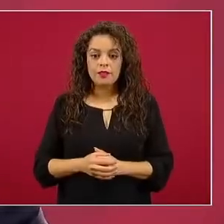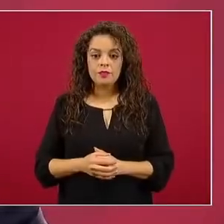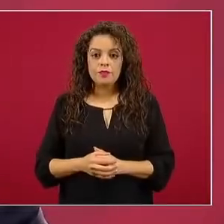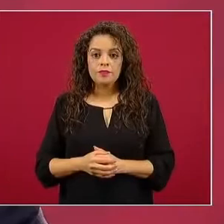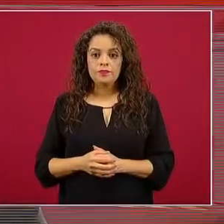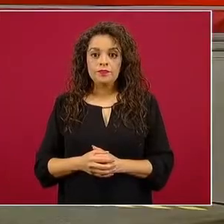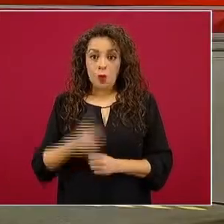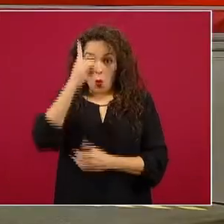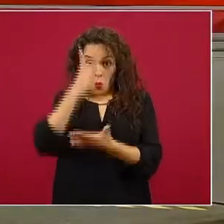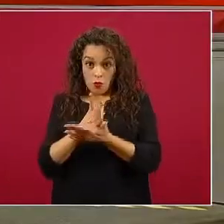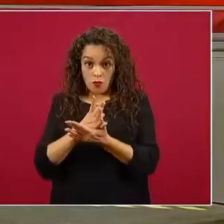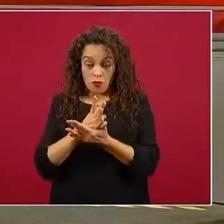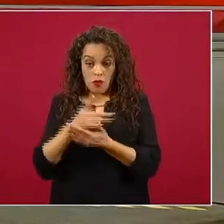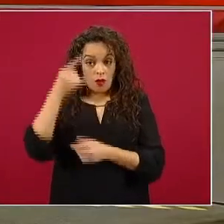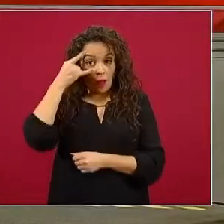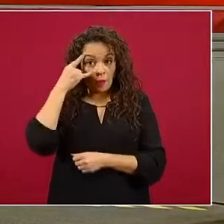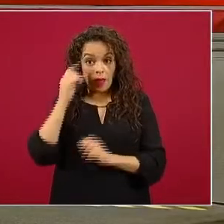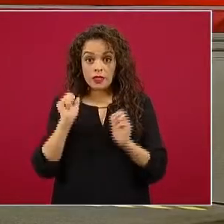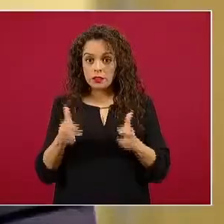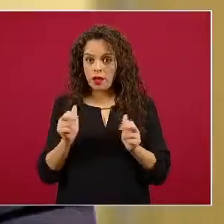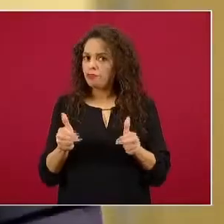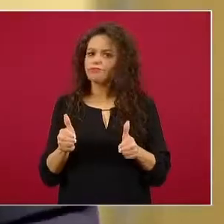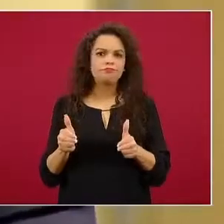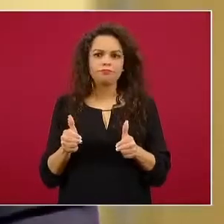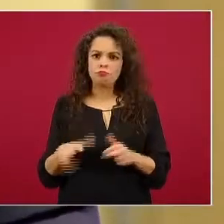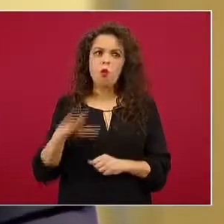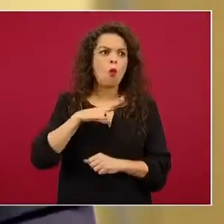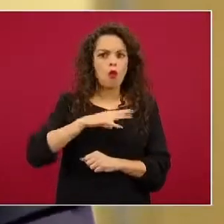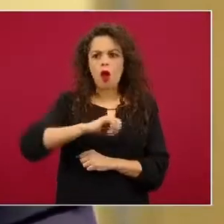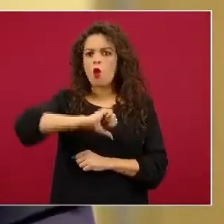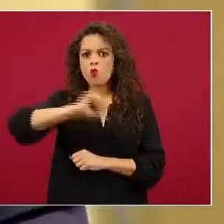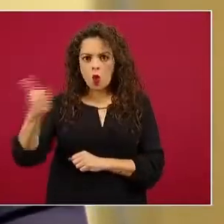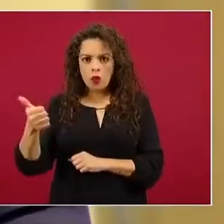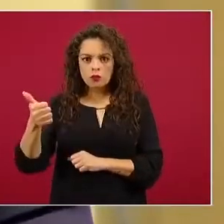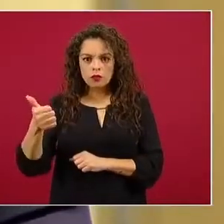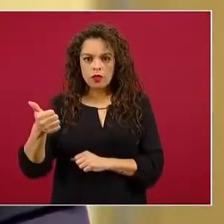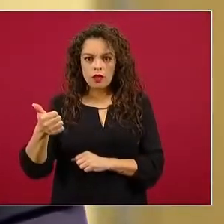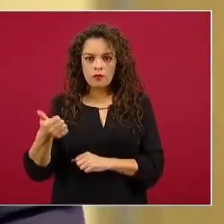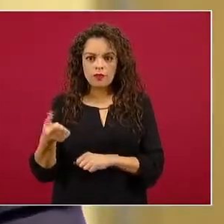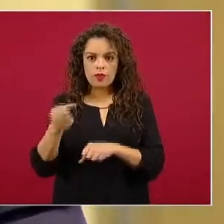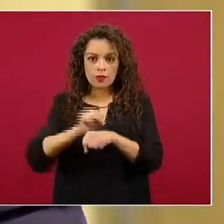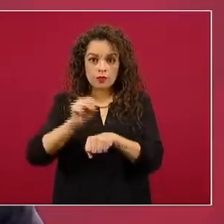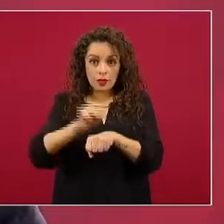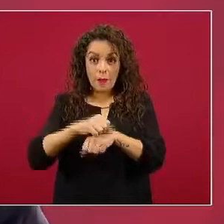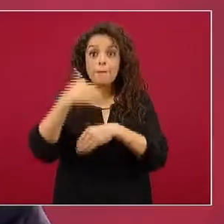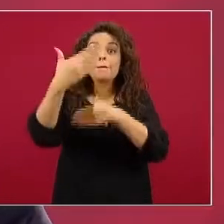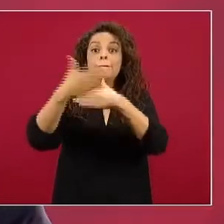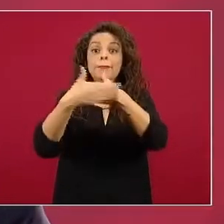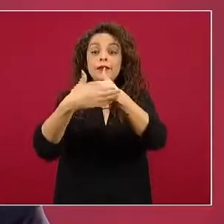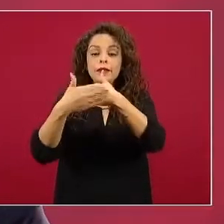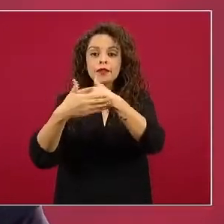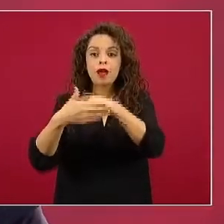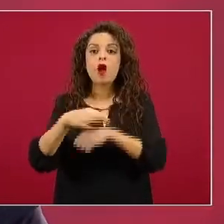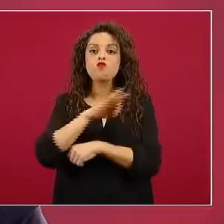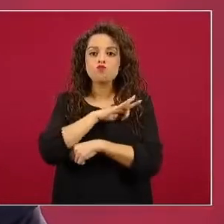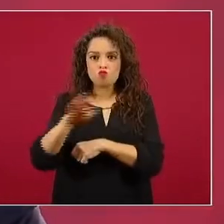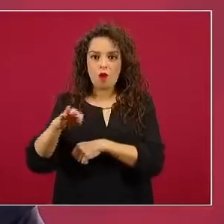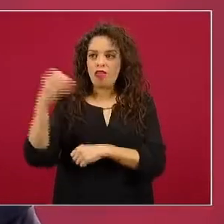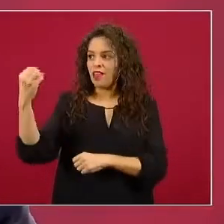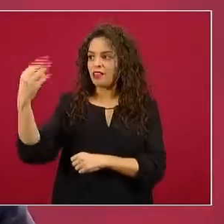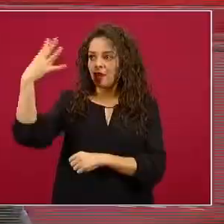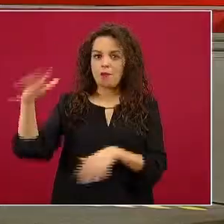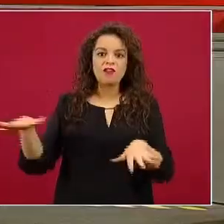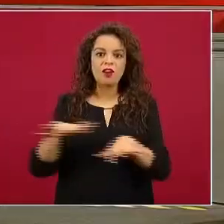Chiapas y Campeche, hay otras que en posibles semanas posteriores, pero próximas, podrían alcanzar el semáforo